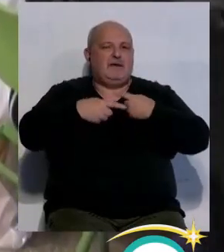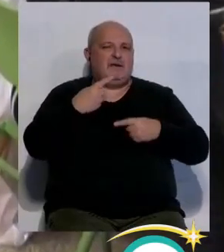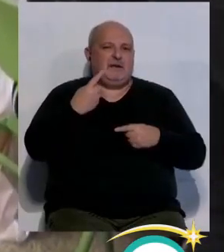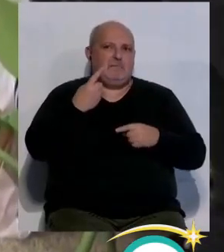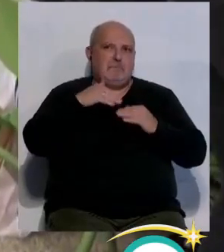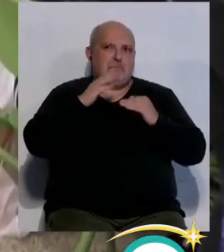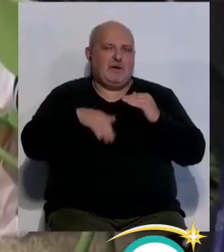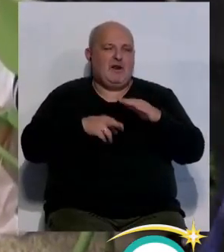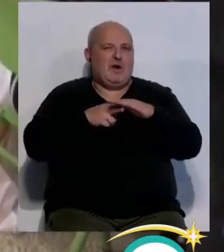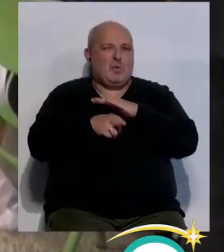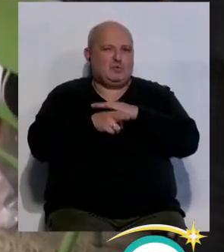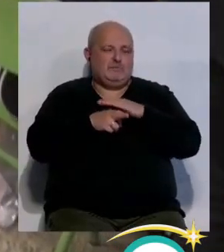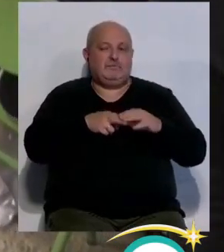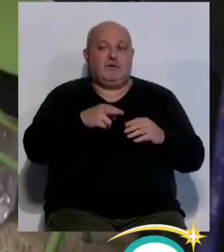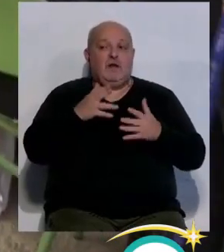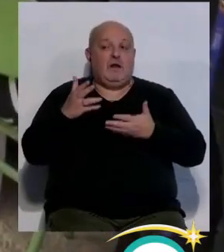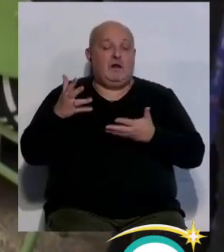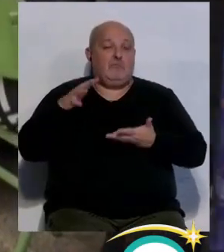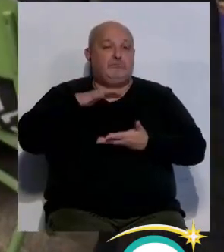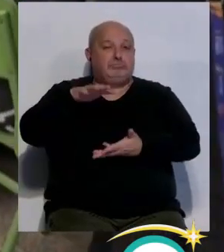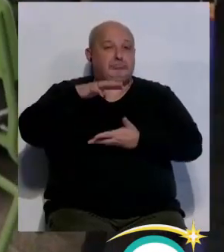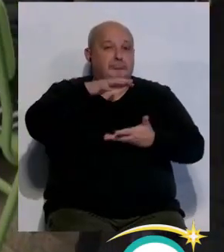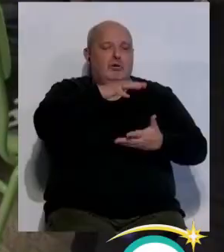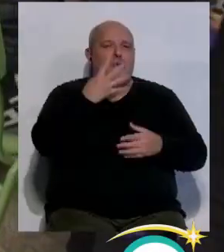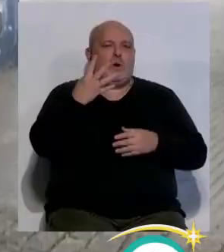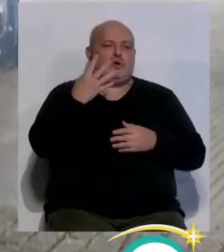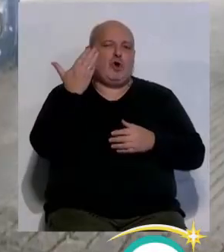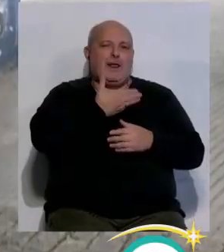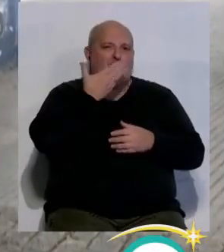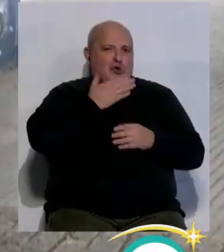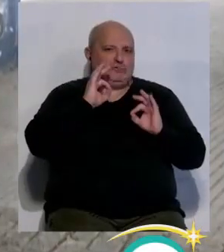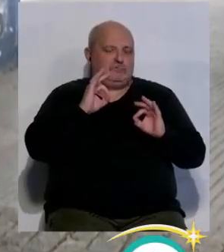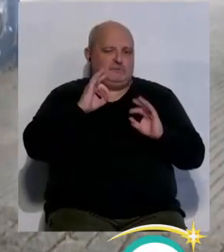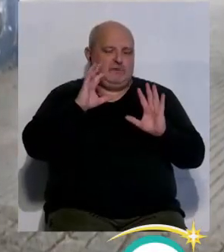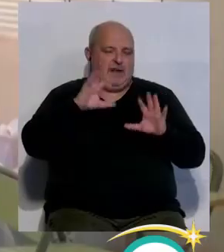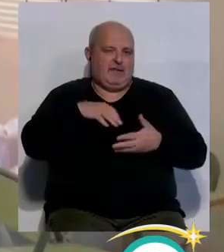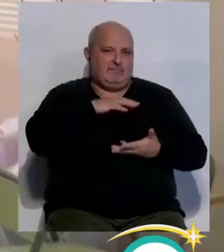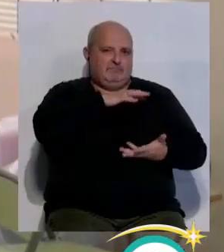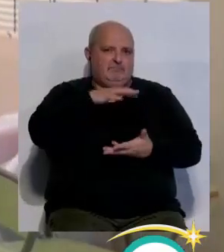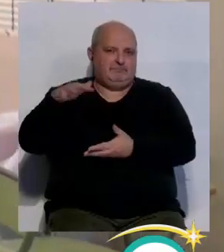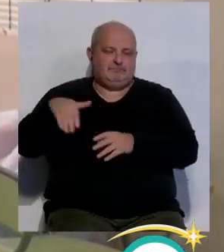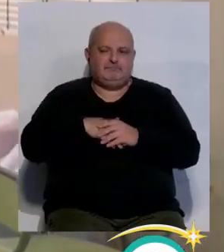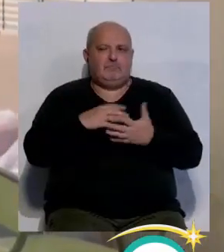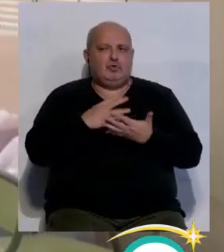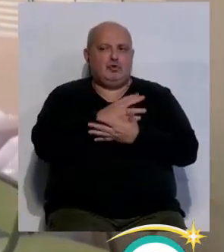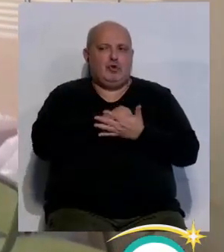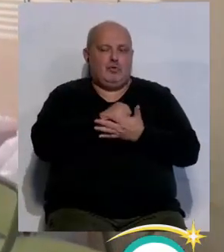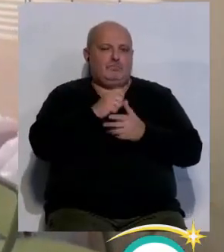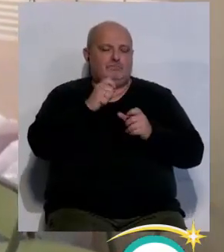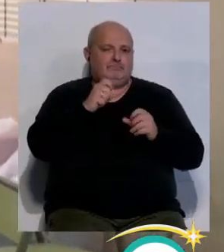tienen menos recursos. La recogida se ha llevado a cabo en 4 colegios de la ciudad. Preparando todo para